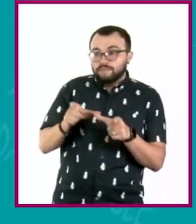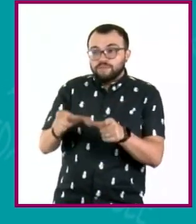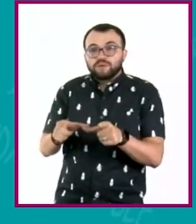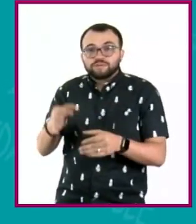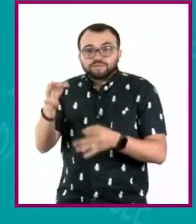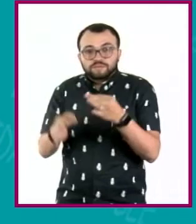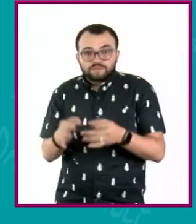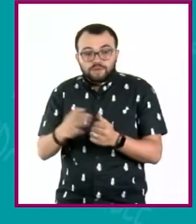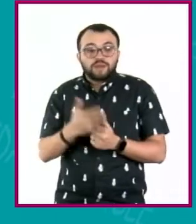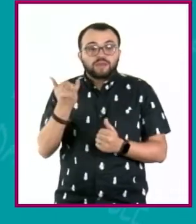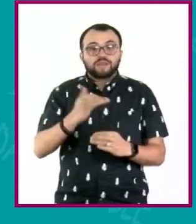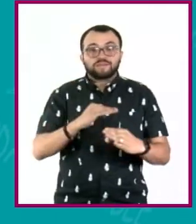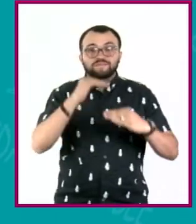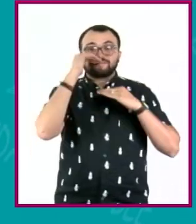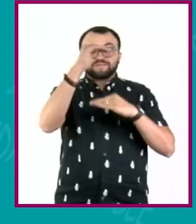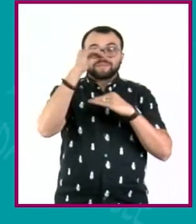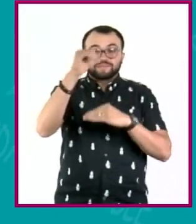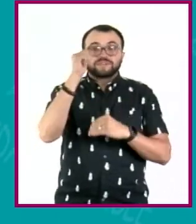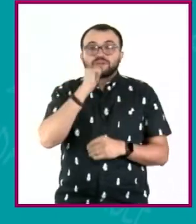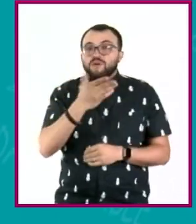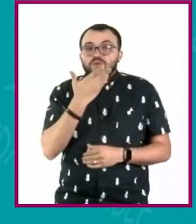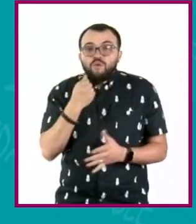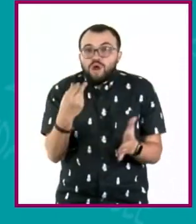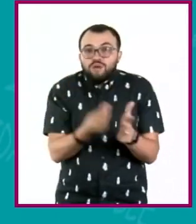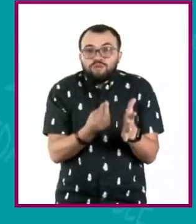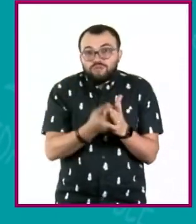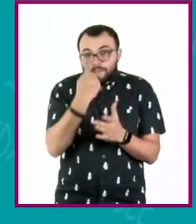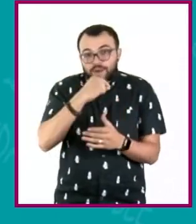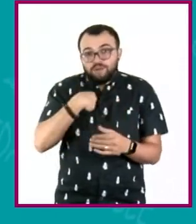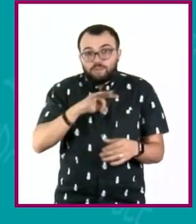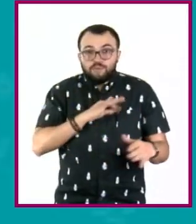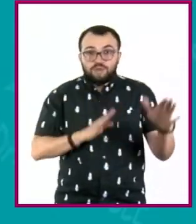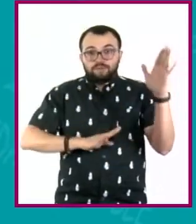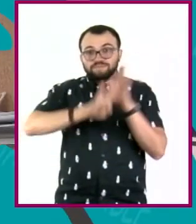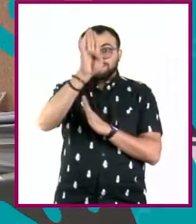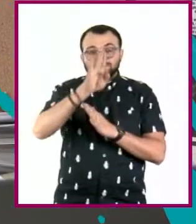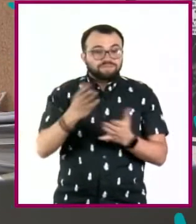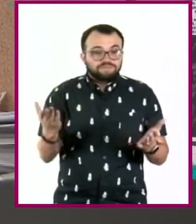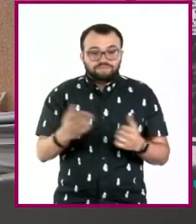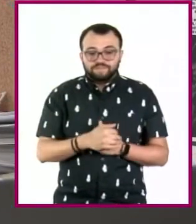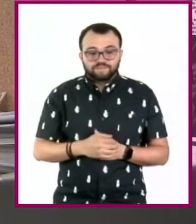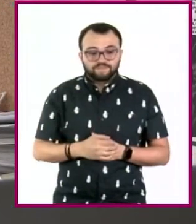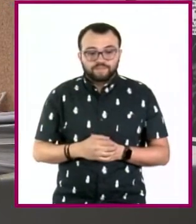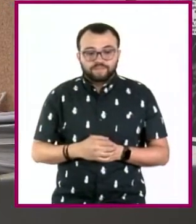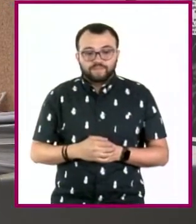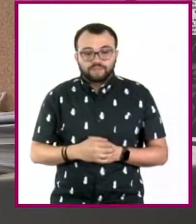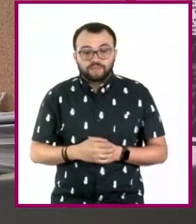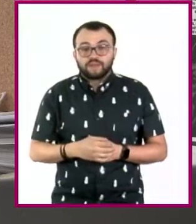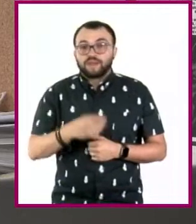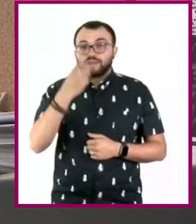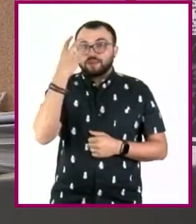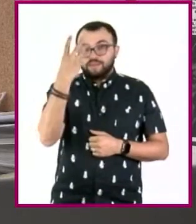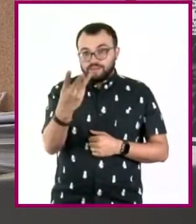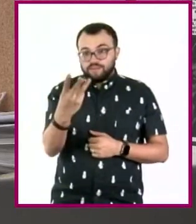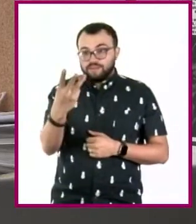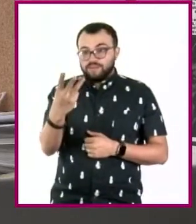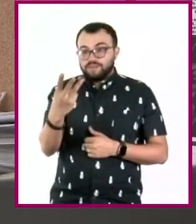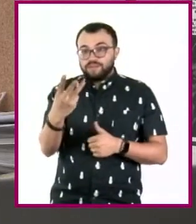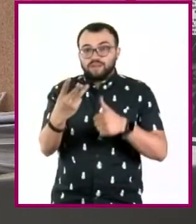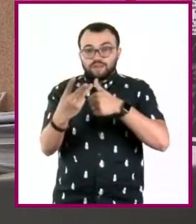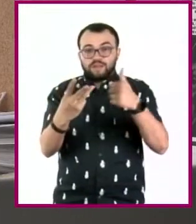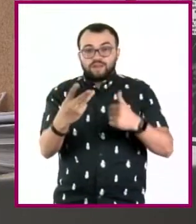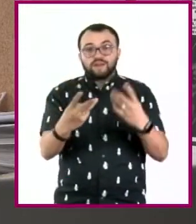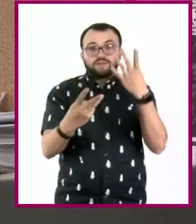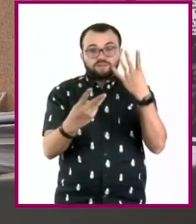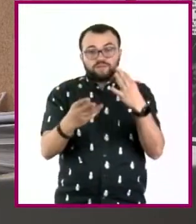y las limitadas oportunidades de formación y de progresión profesional. Fíjate, el hecho es que 3 de cada 4 trabajadores jóvenes